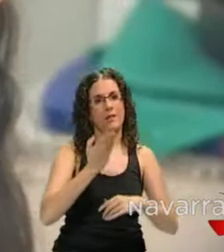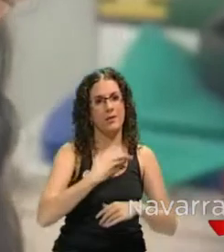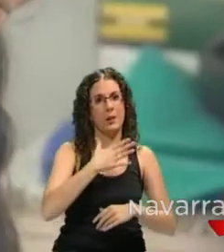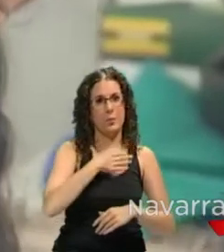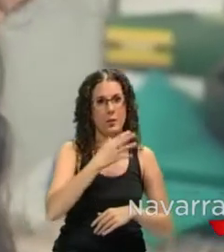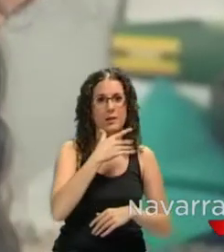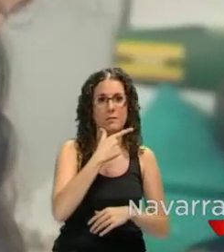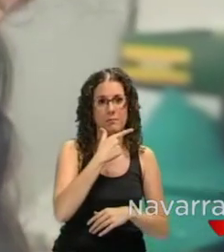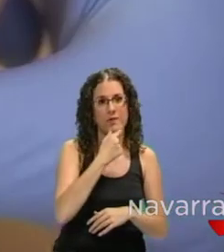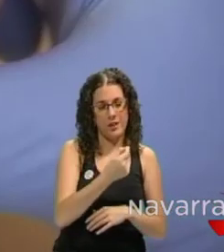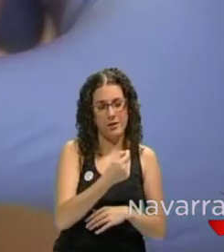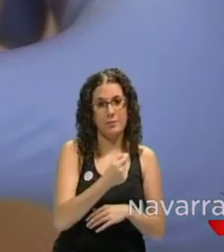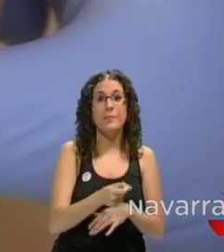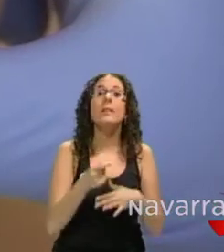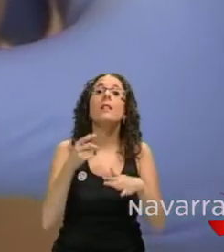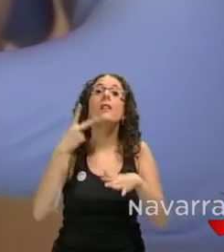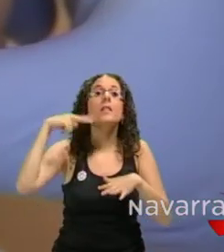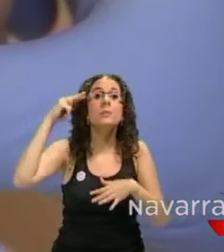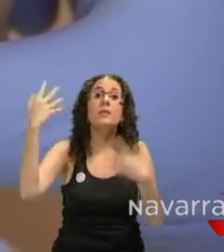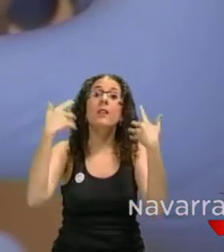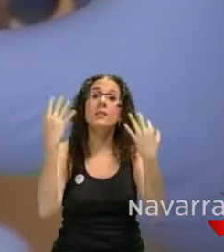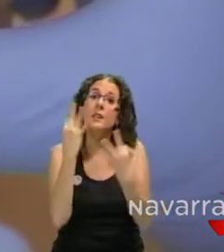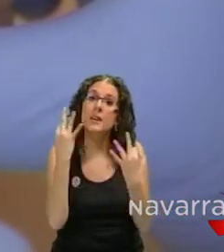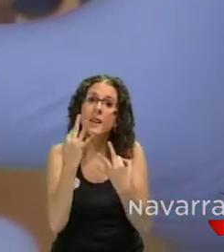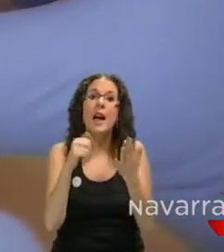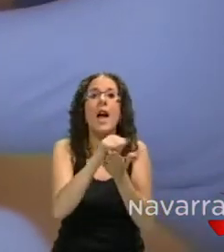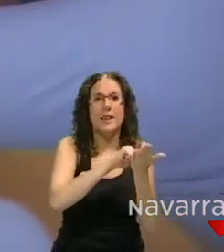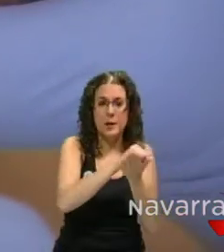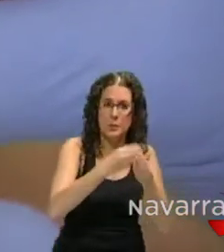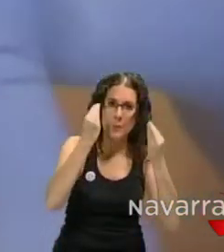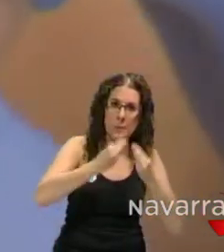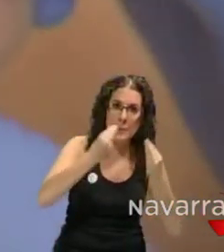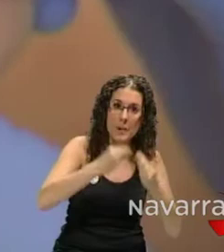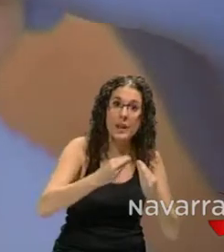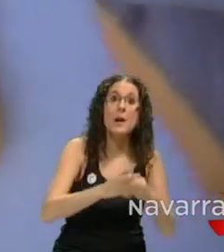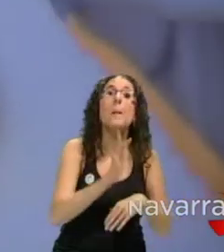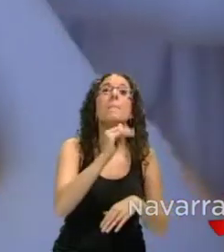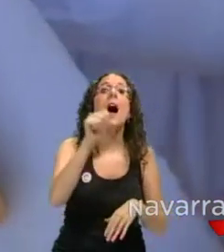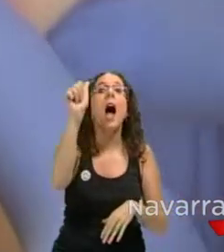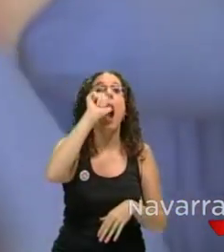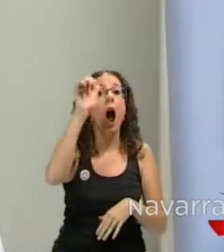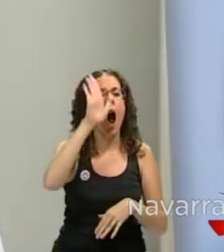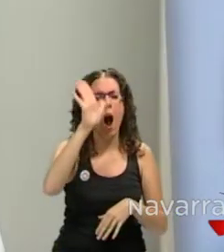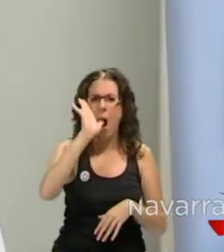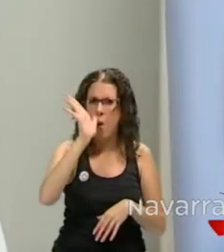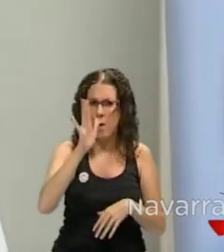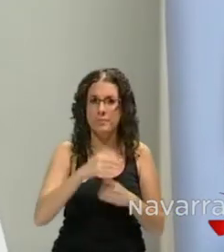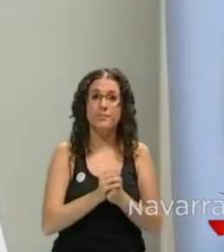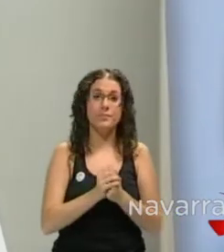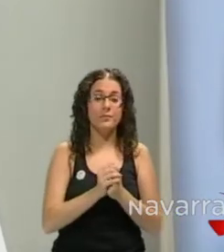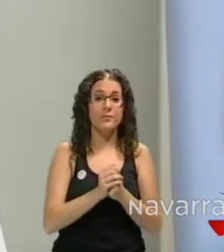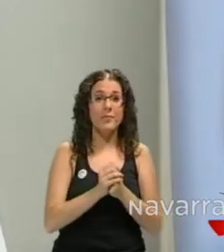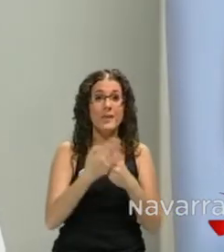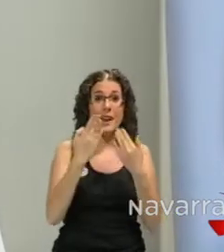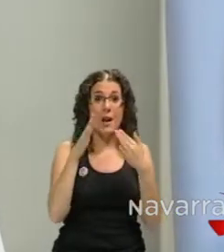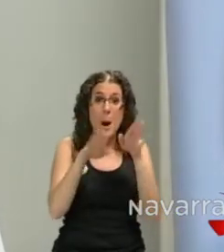y, aunque suene curioso, beber mucha agua. Los pies, la zona más distante del corazón, por lo que necesitamos un aporte mayor